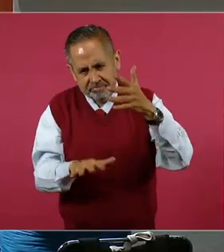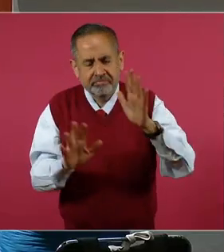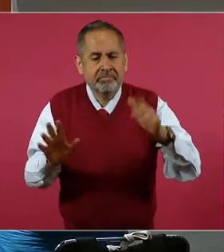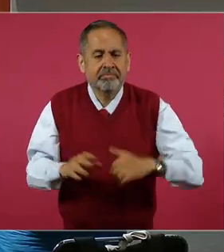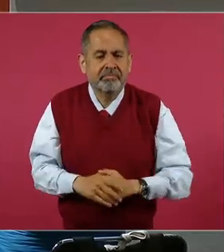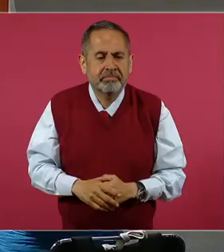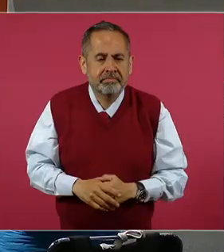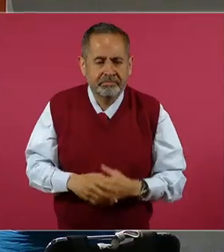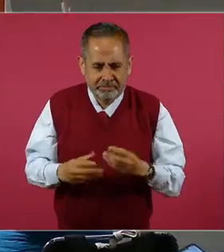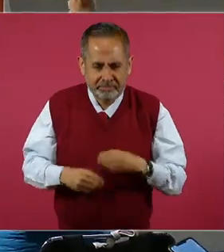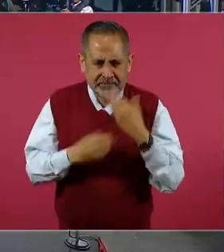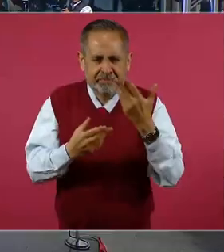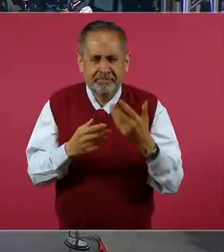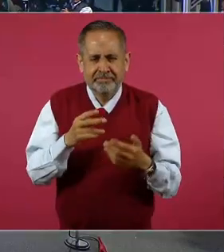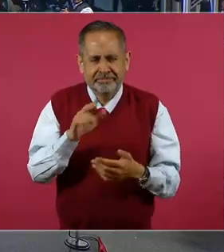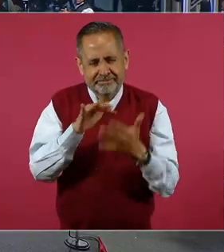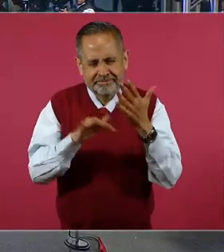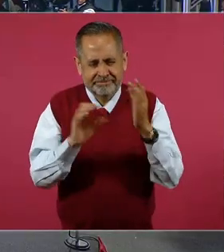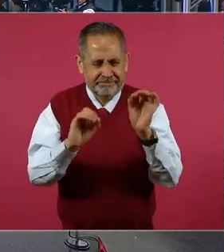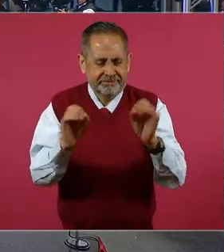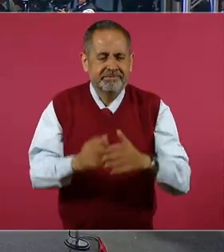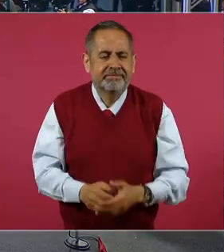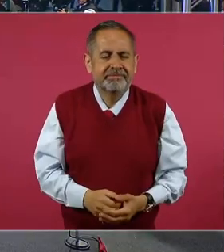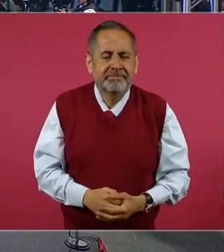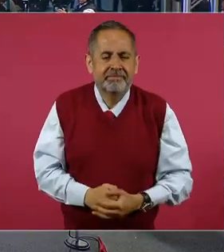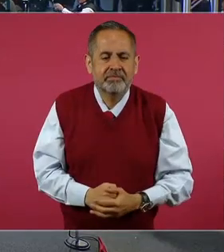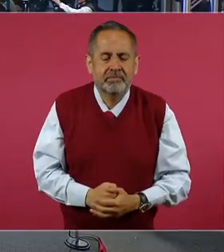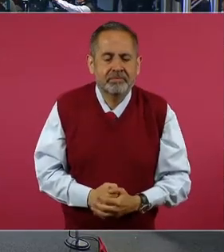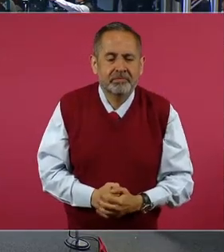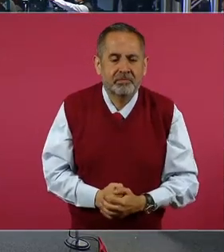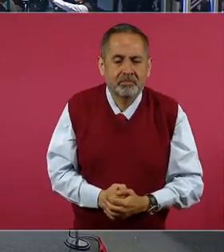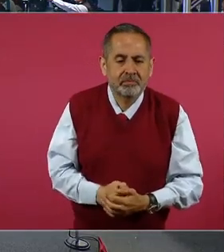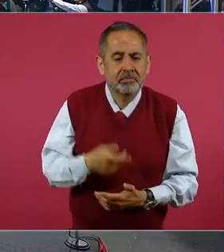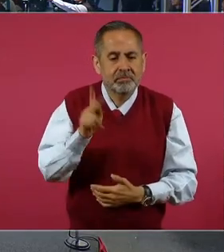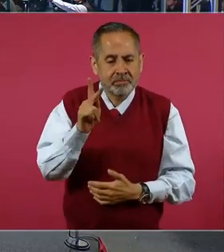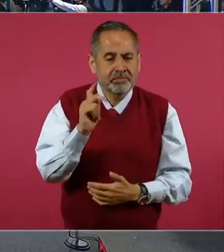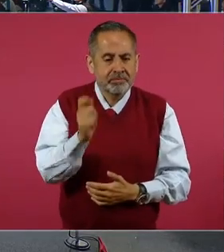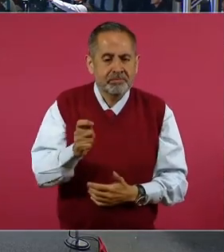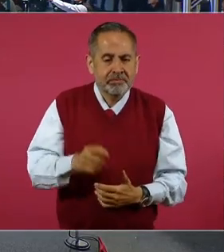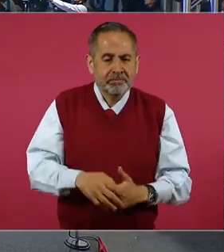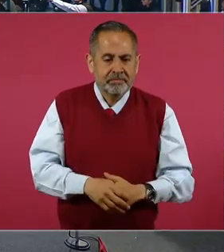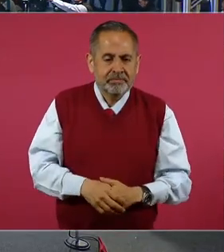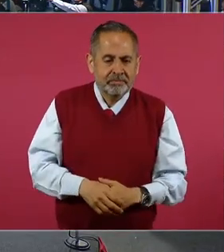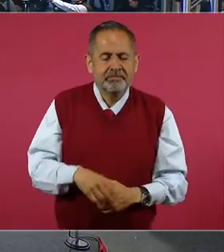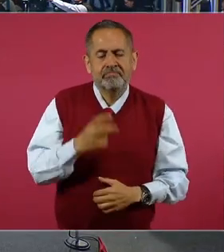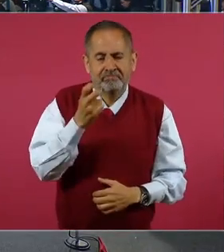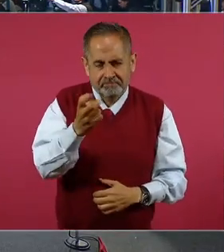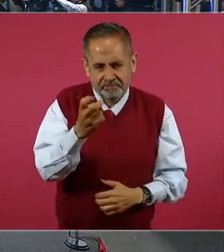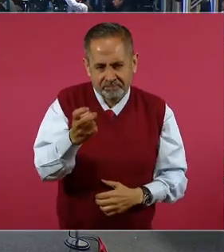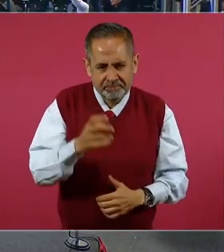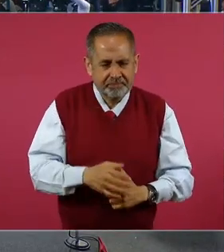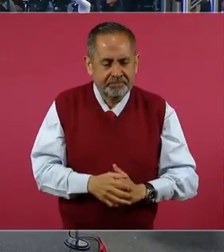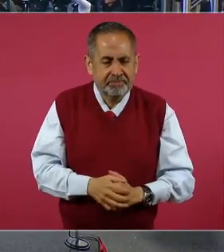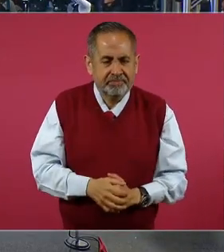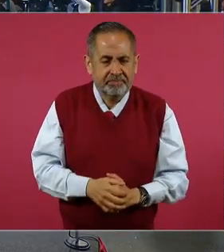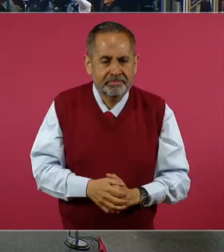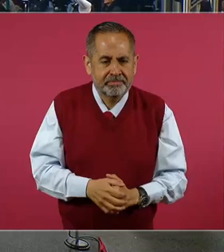El poema no lo quiero leer ya, ahora. Pero es eso,